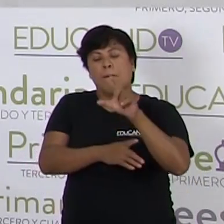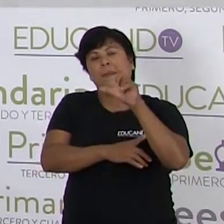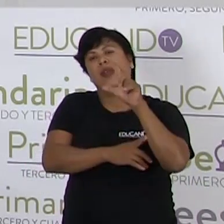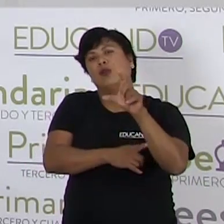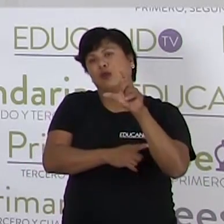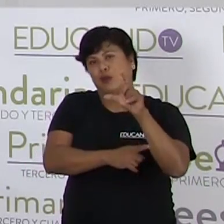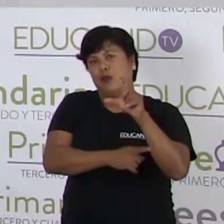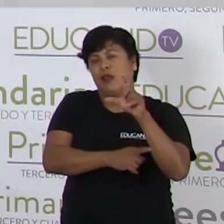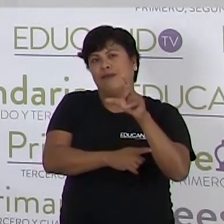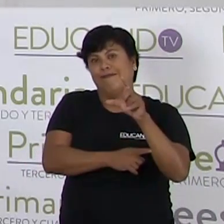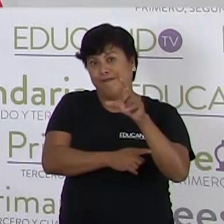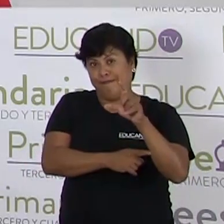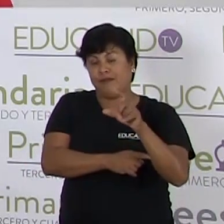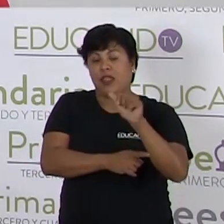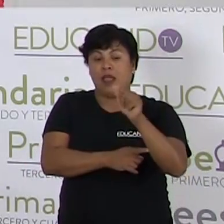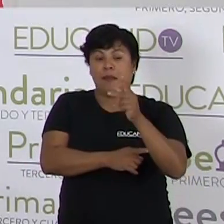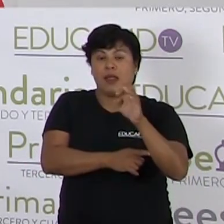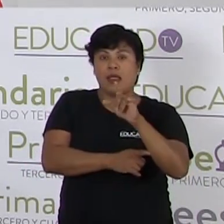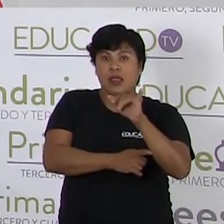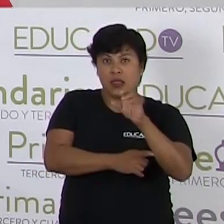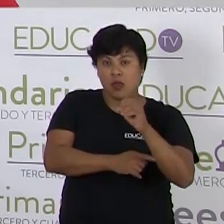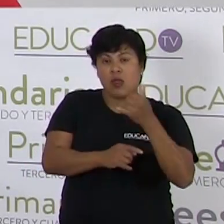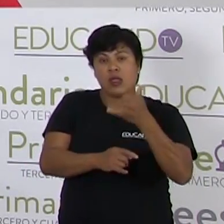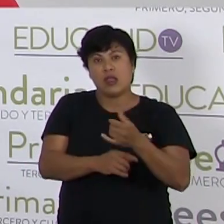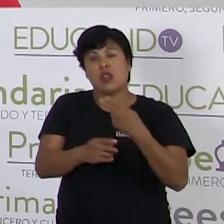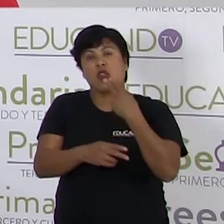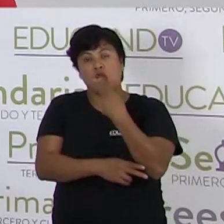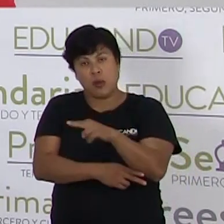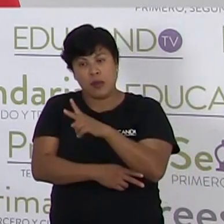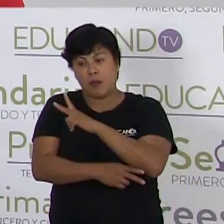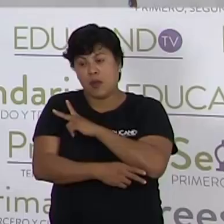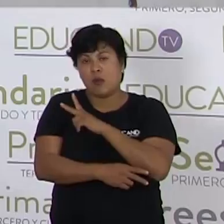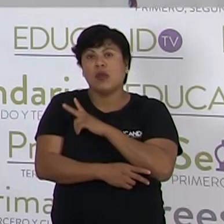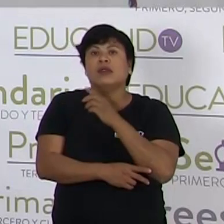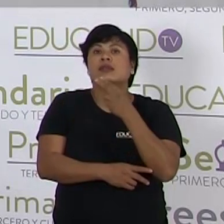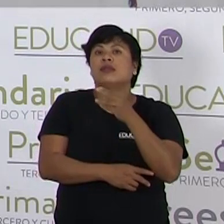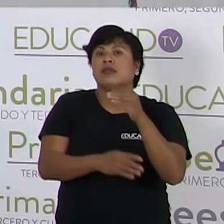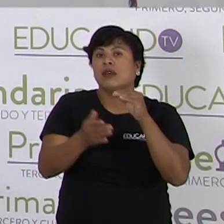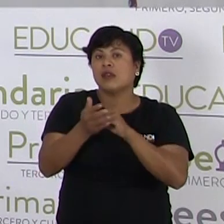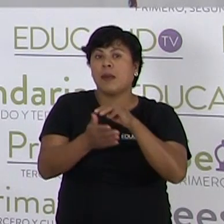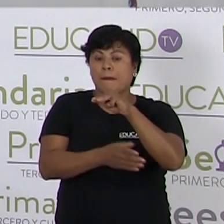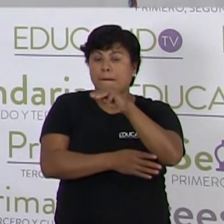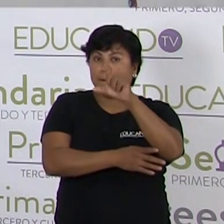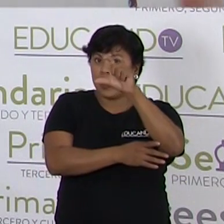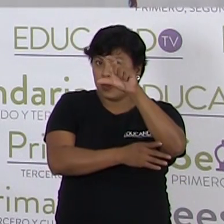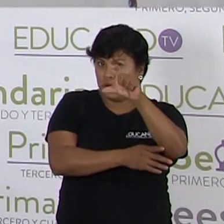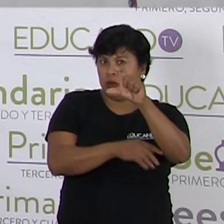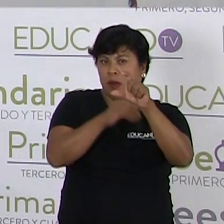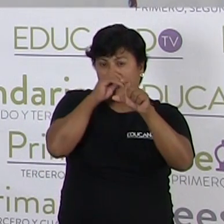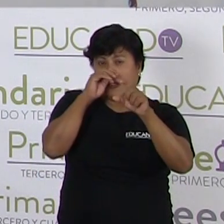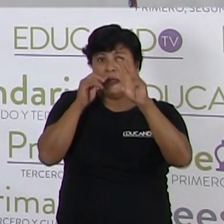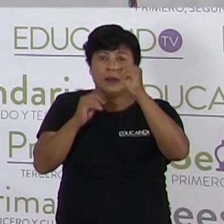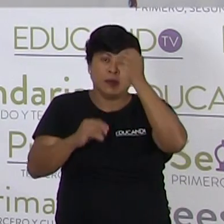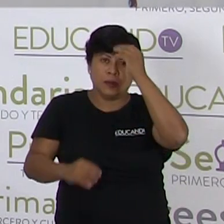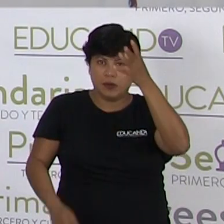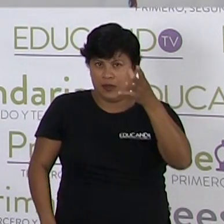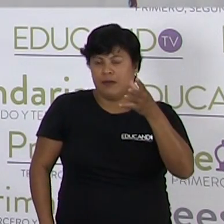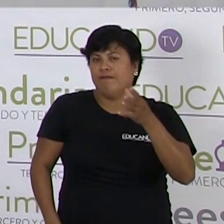mayúscula. Los apellidos y los nombres propios se escriben con mayúscula. No lo